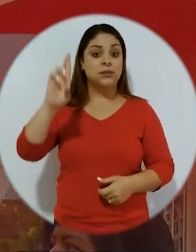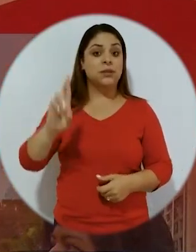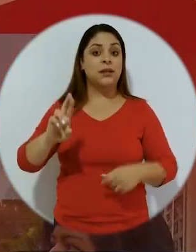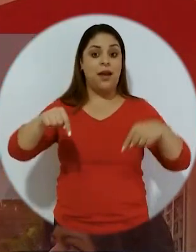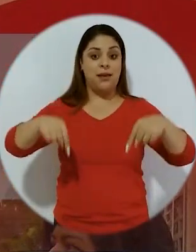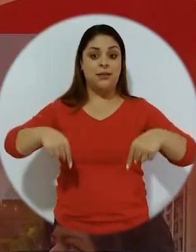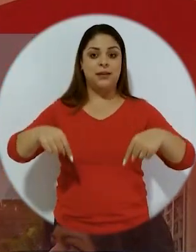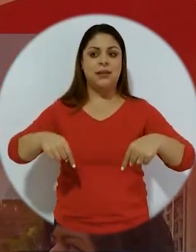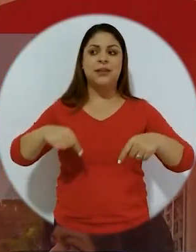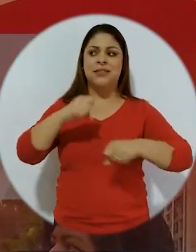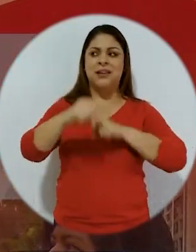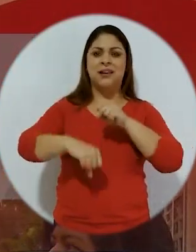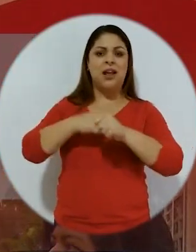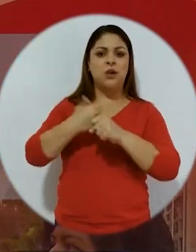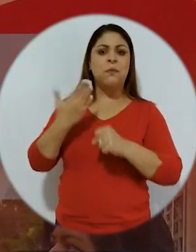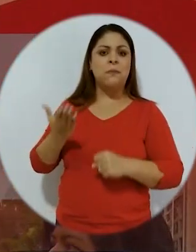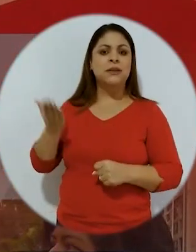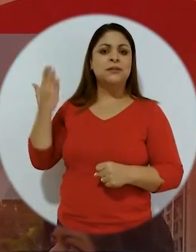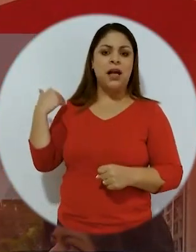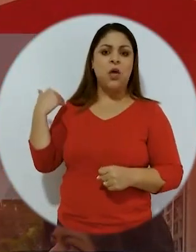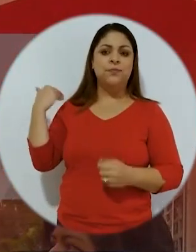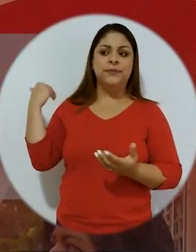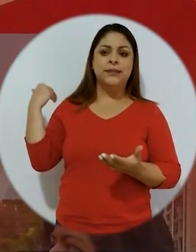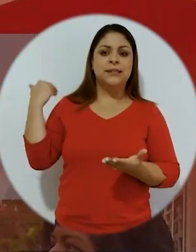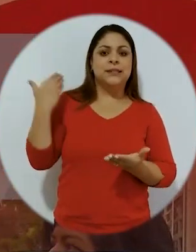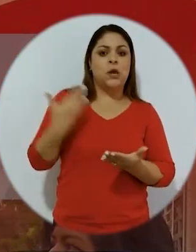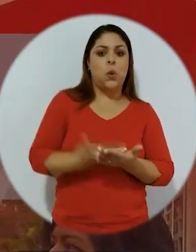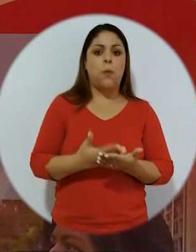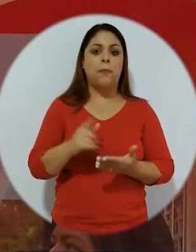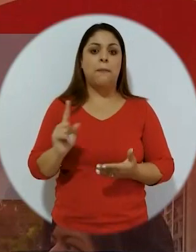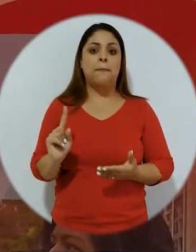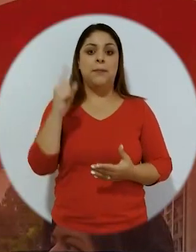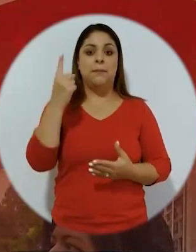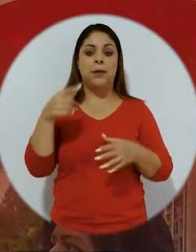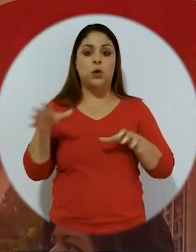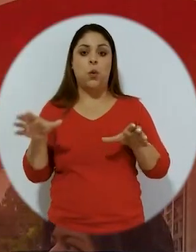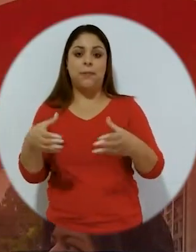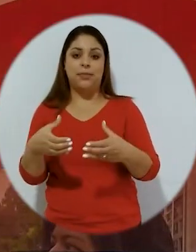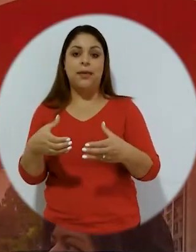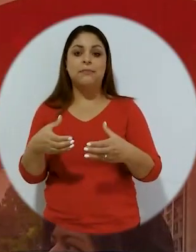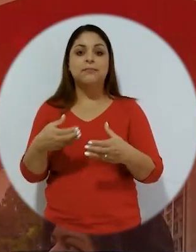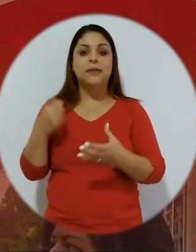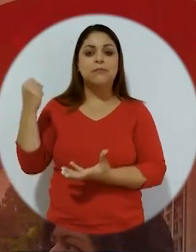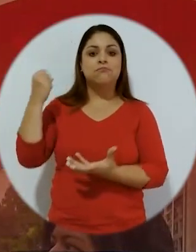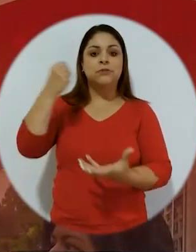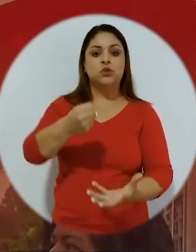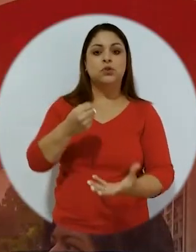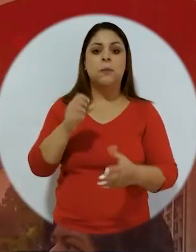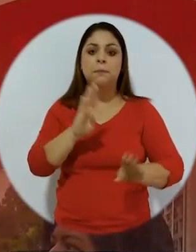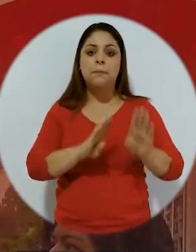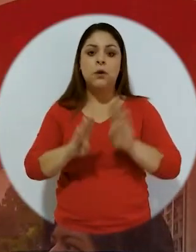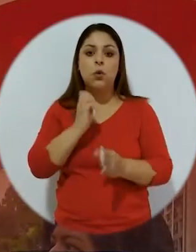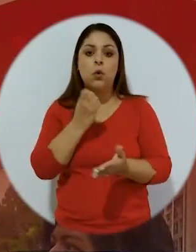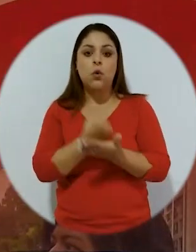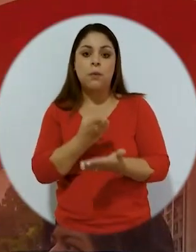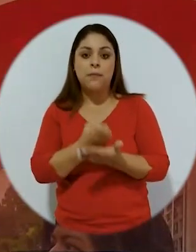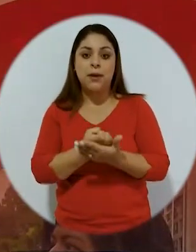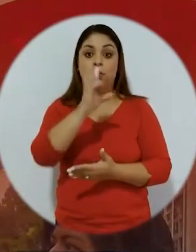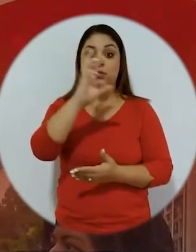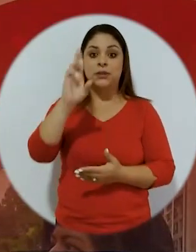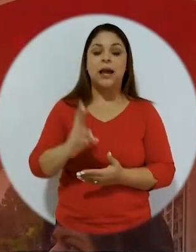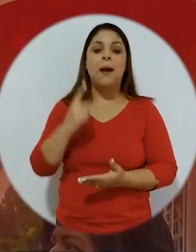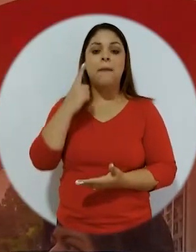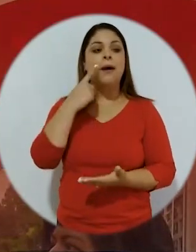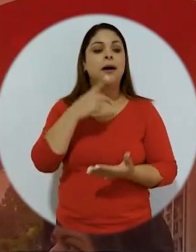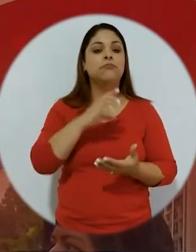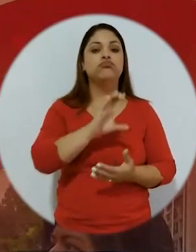estado desarrollando. El año anterior llegó un primer comité de inversión en bioeconomía a Costa Rica a financiar